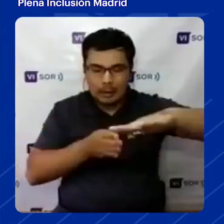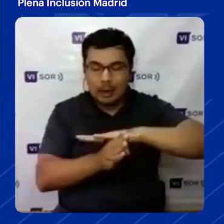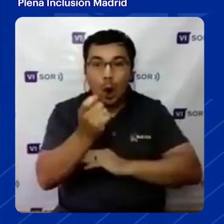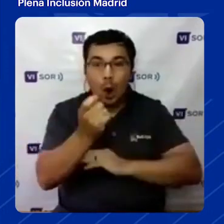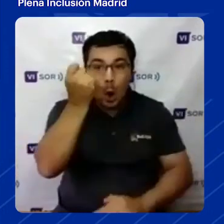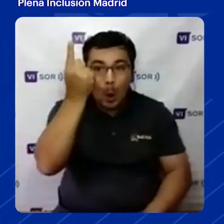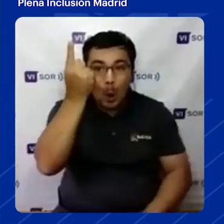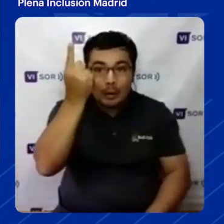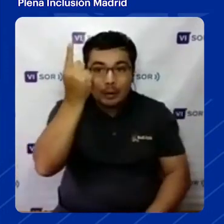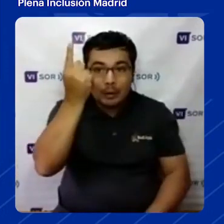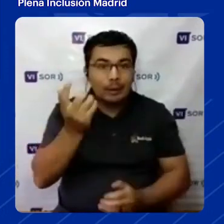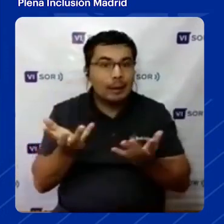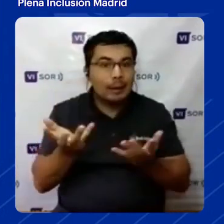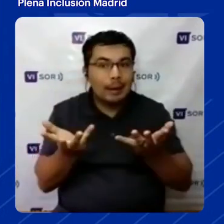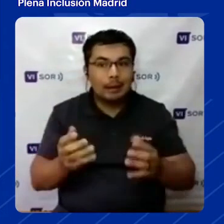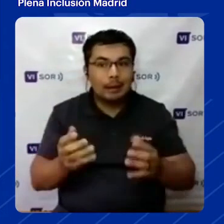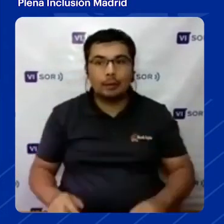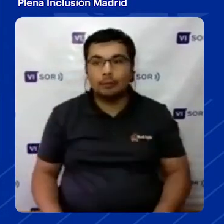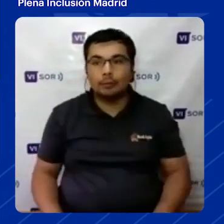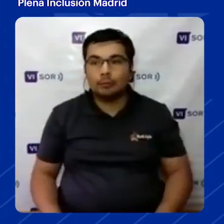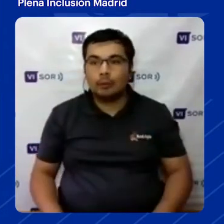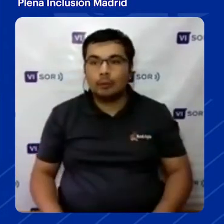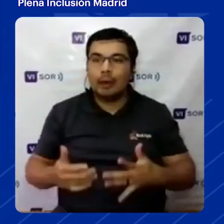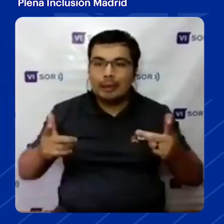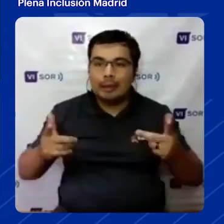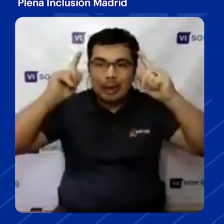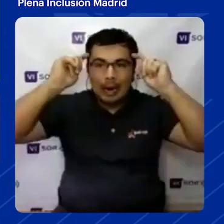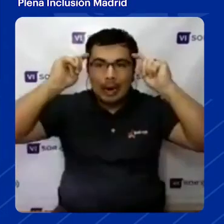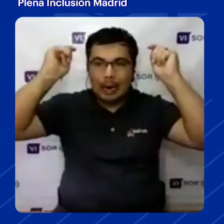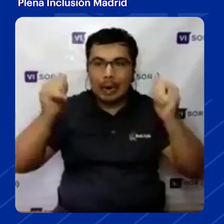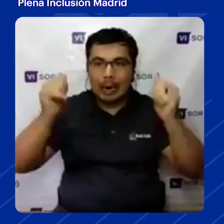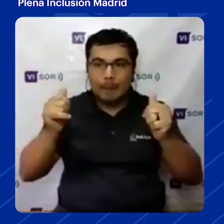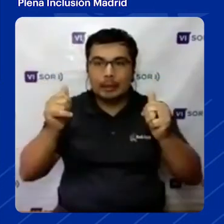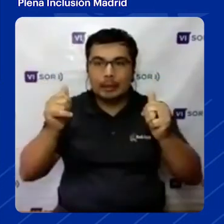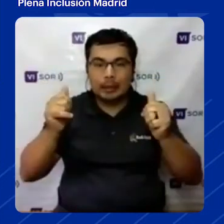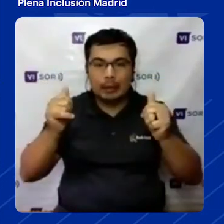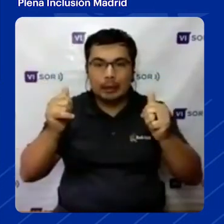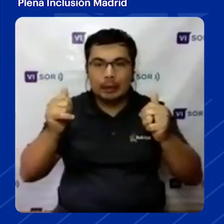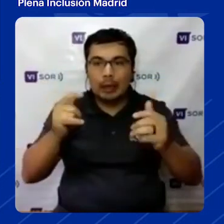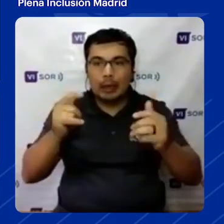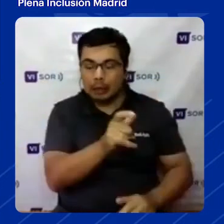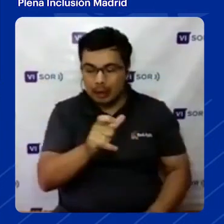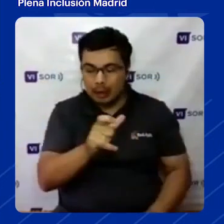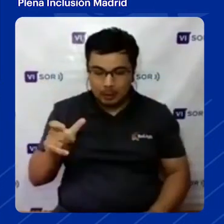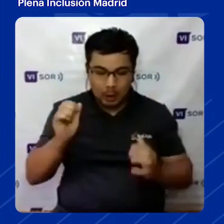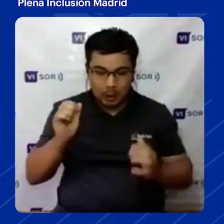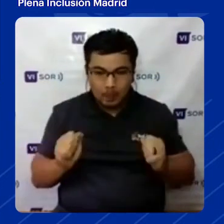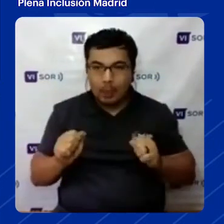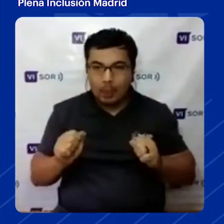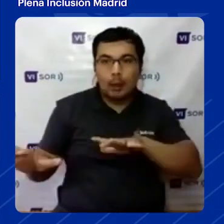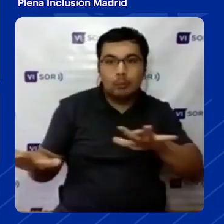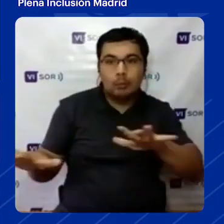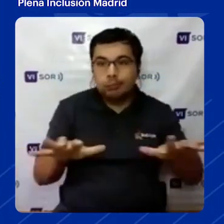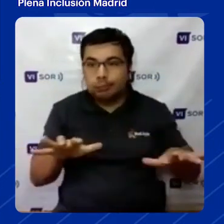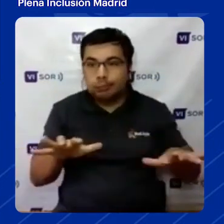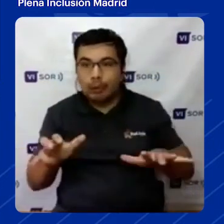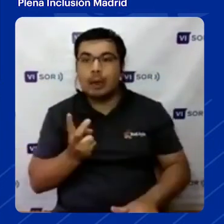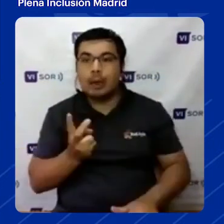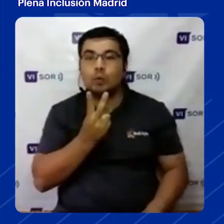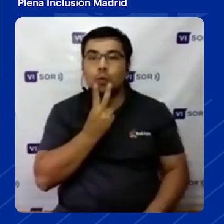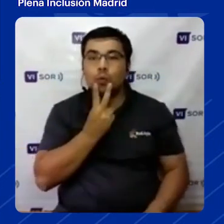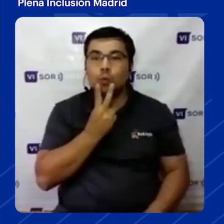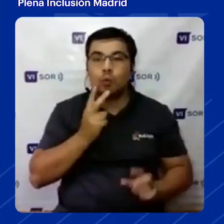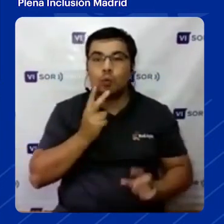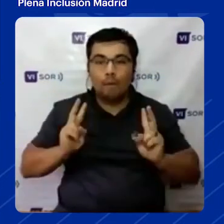hablando realmente de la capacidad de muchas personas de poder desenvolverse en su vida diaria. Plena